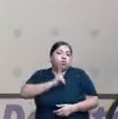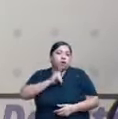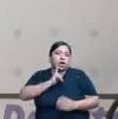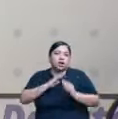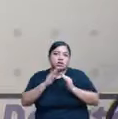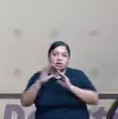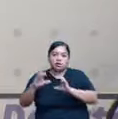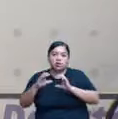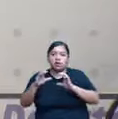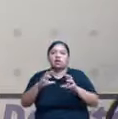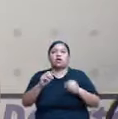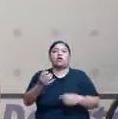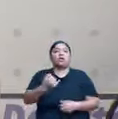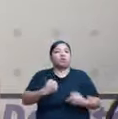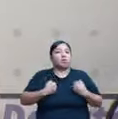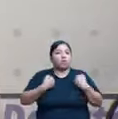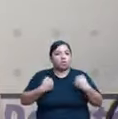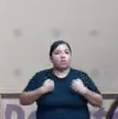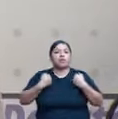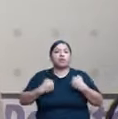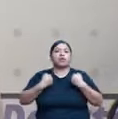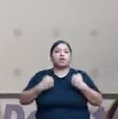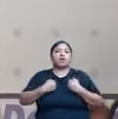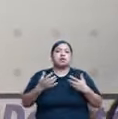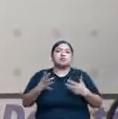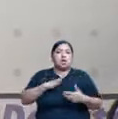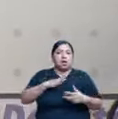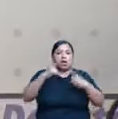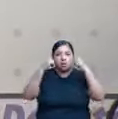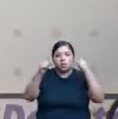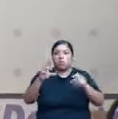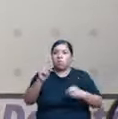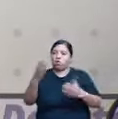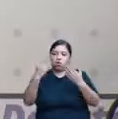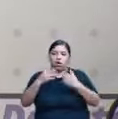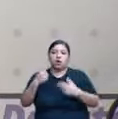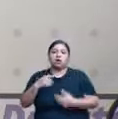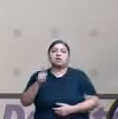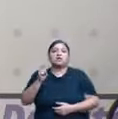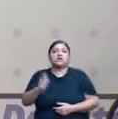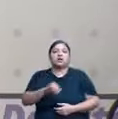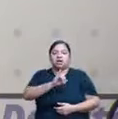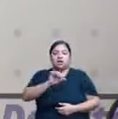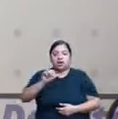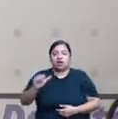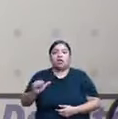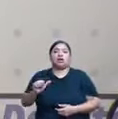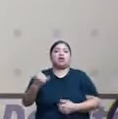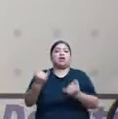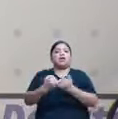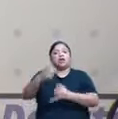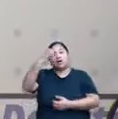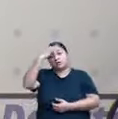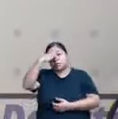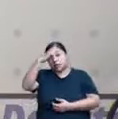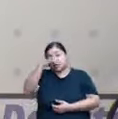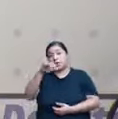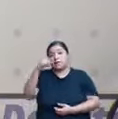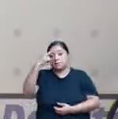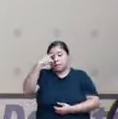Estos cursos se enfocarían en áreas como inteligencia artificial, experiencia de usuario para